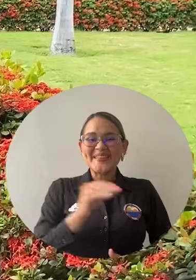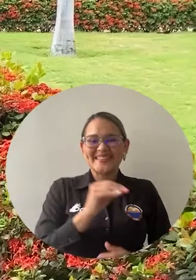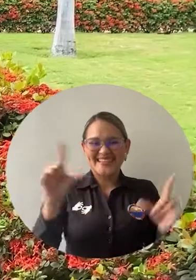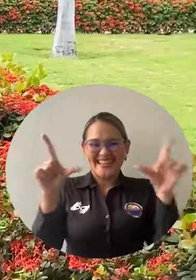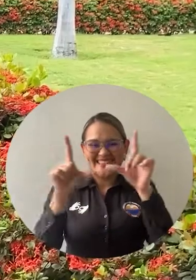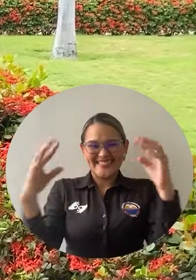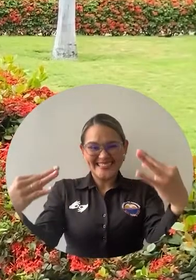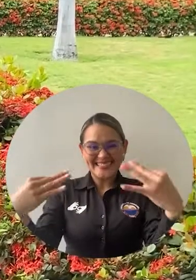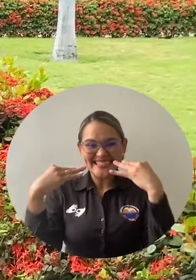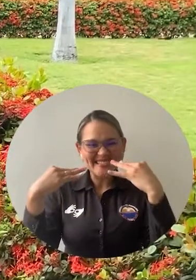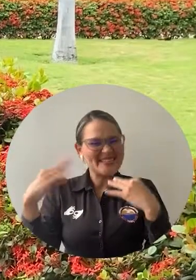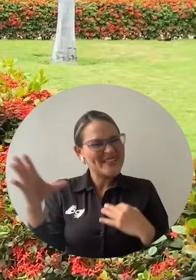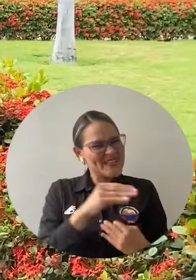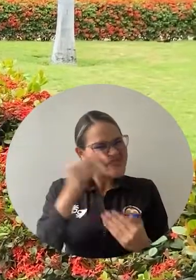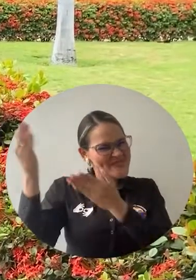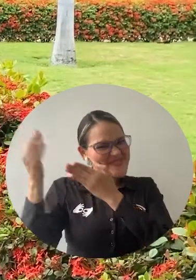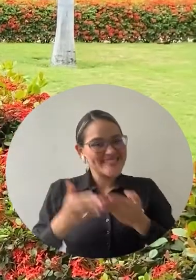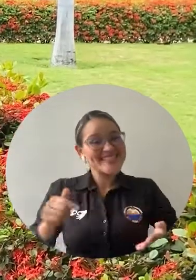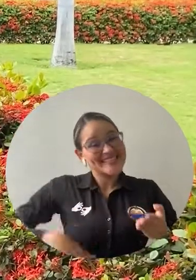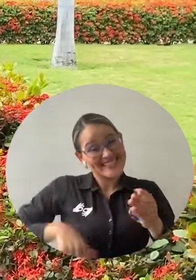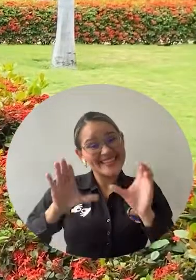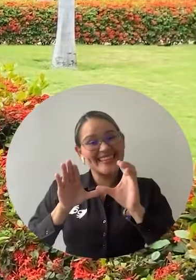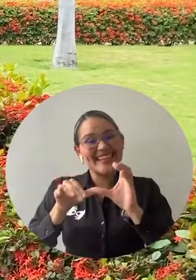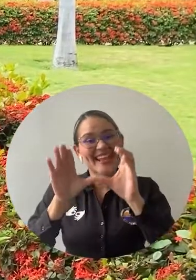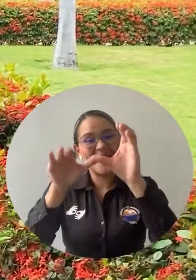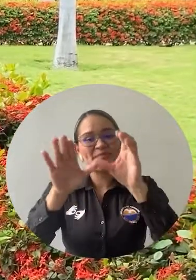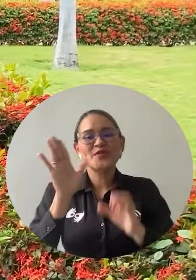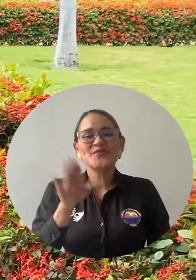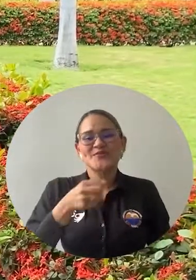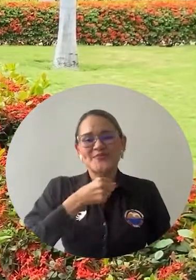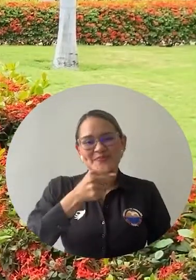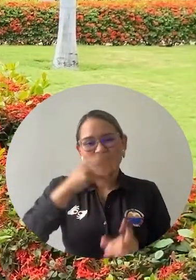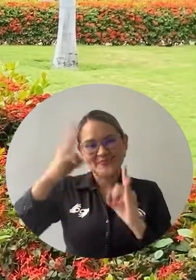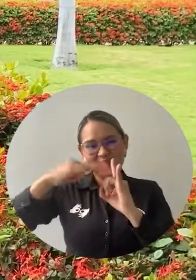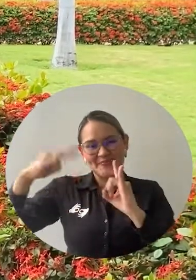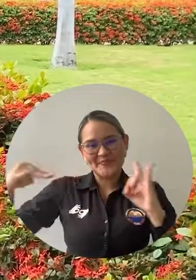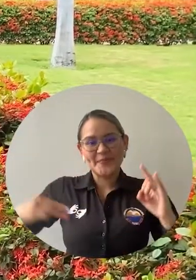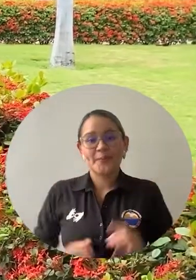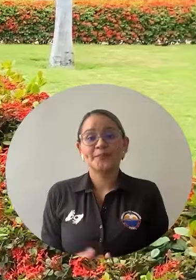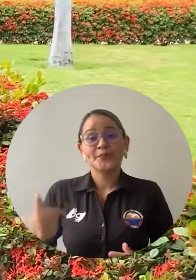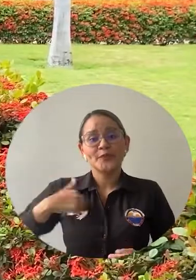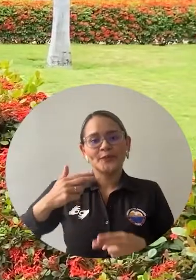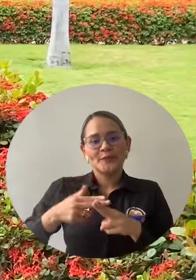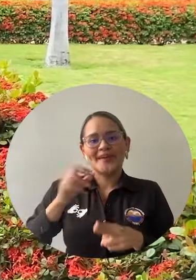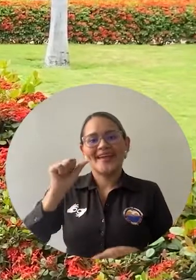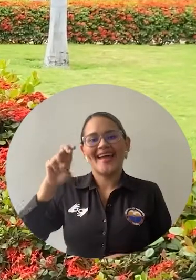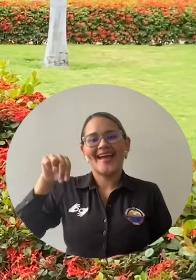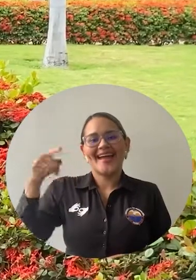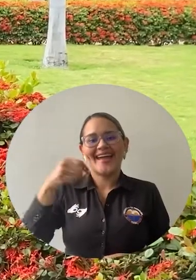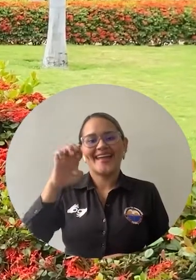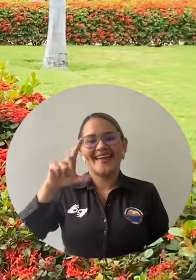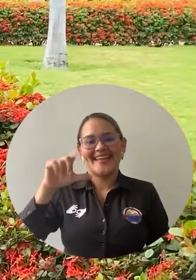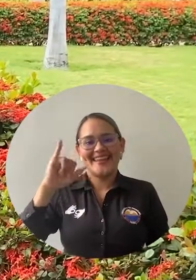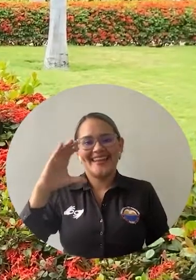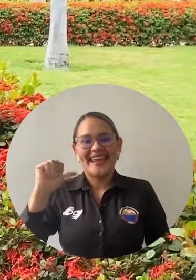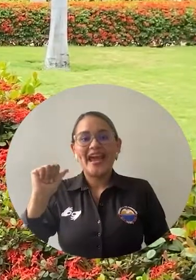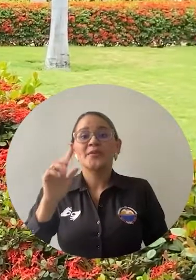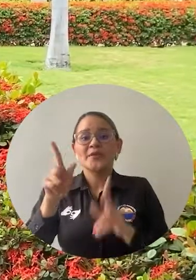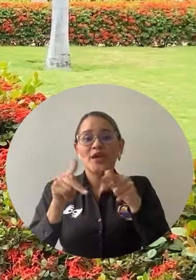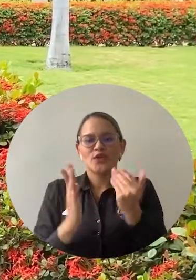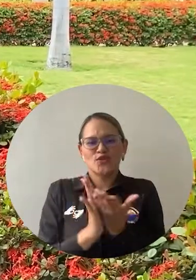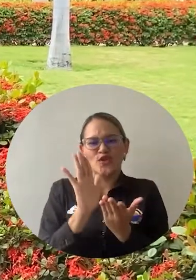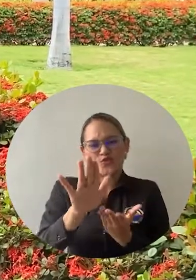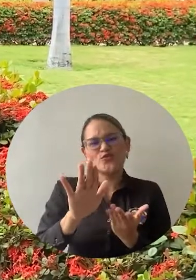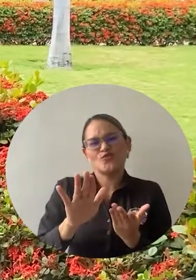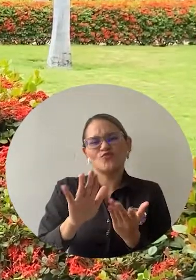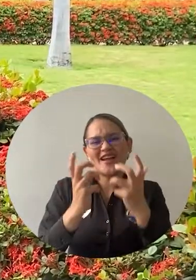Televidente, sean todos bienvenidos a El Campus TV, programa institucional de la Universidad del Magdalena. Yo soy Angélica González, estudiante del programa